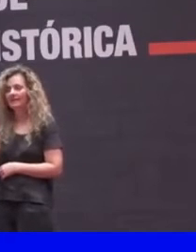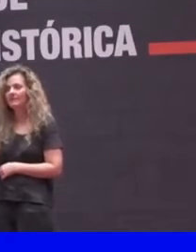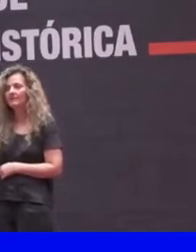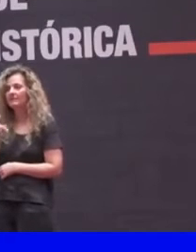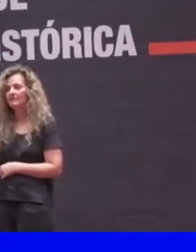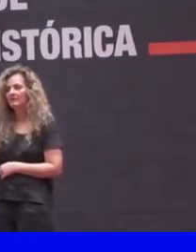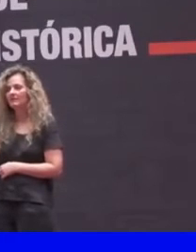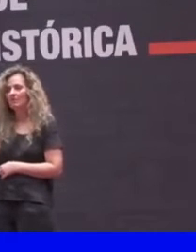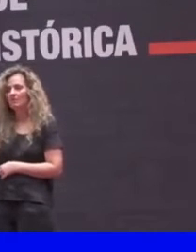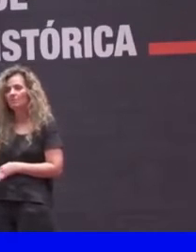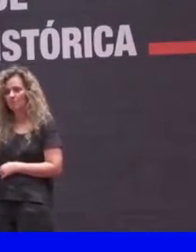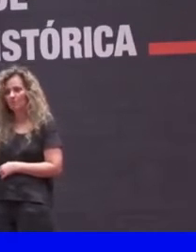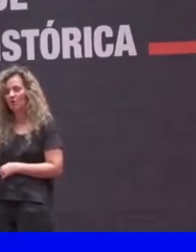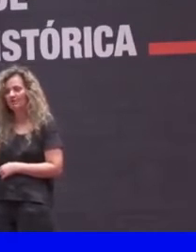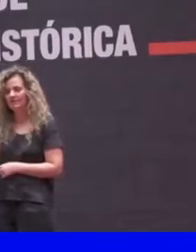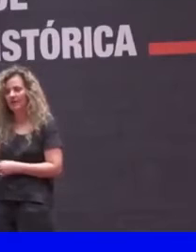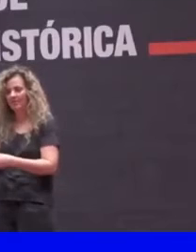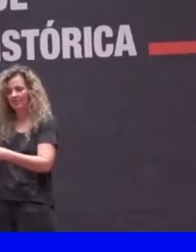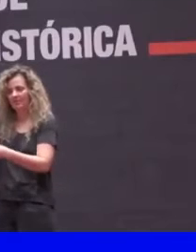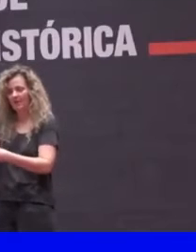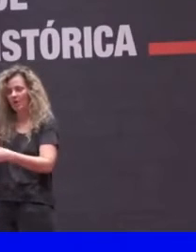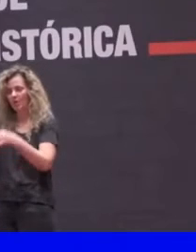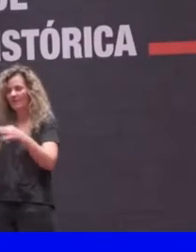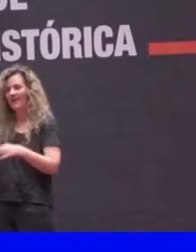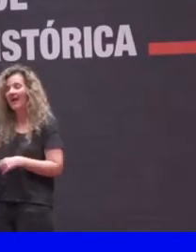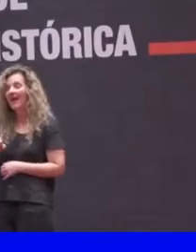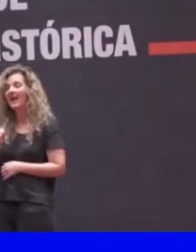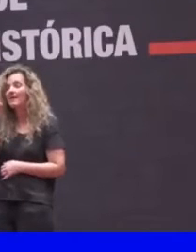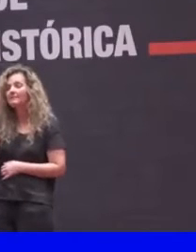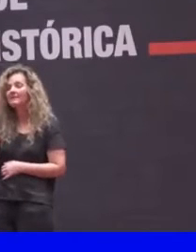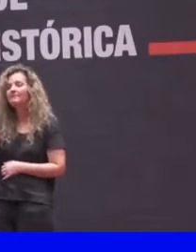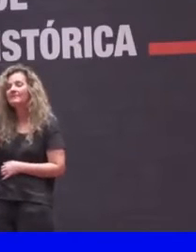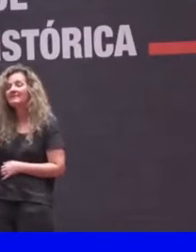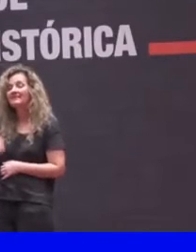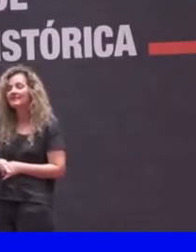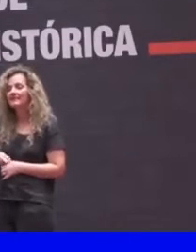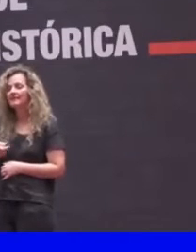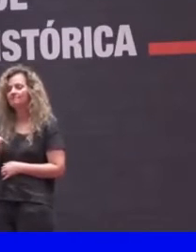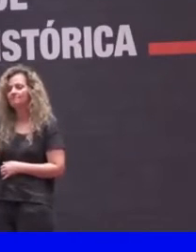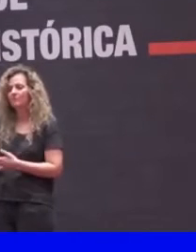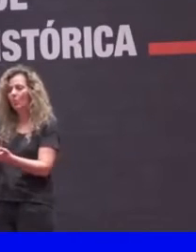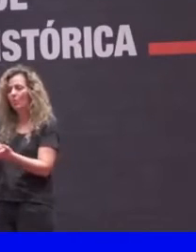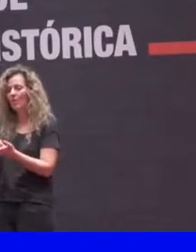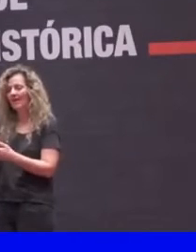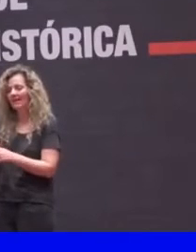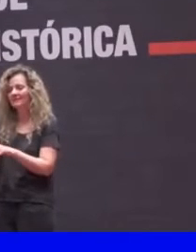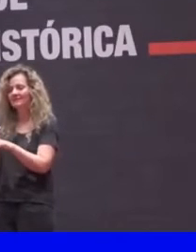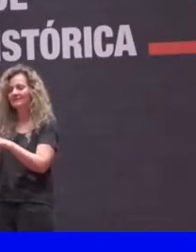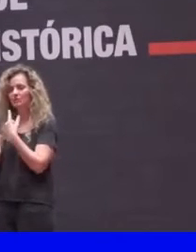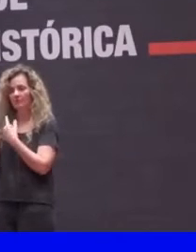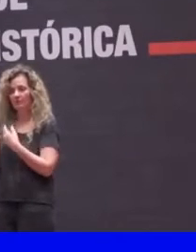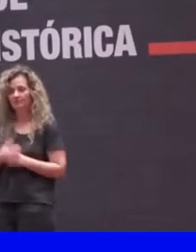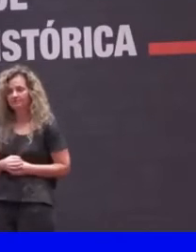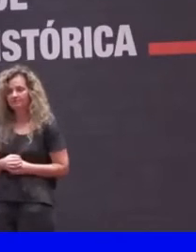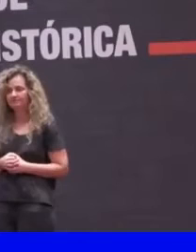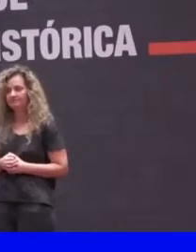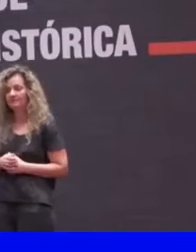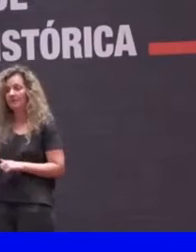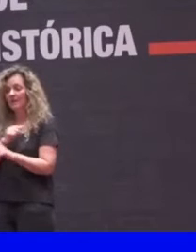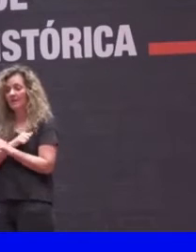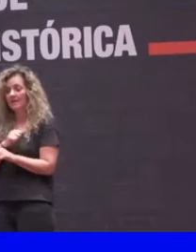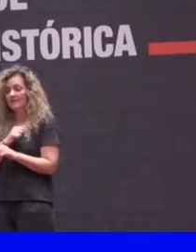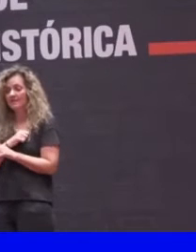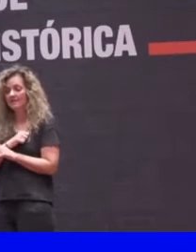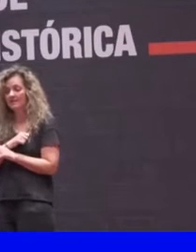ten moita relevancia xurídica. Insisto, é a primeira sentencia onde se cuestiona esta circunstancia. Espero que